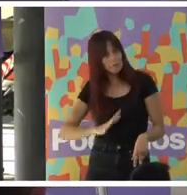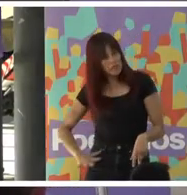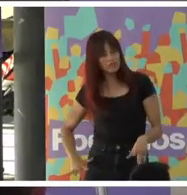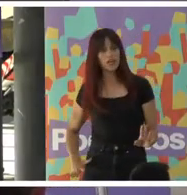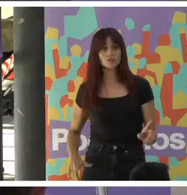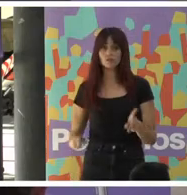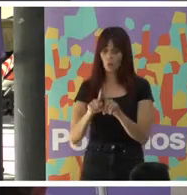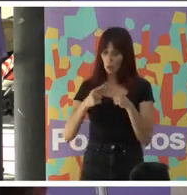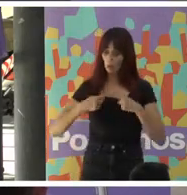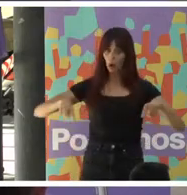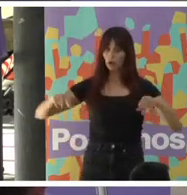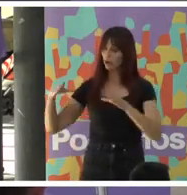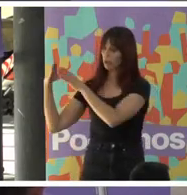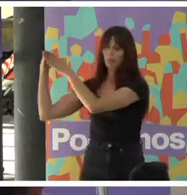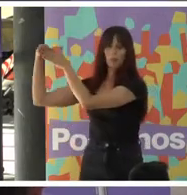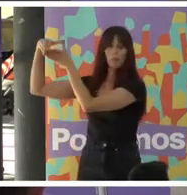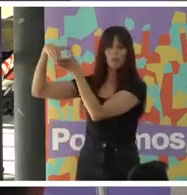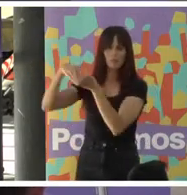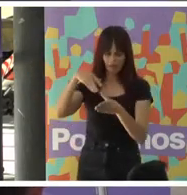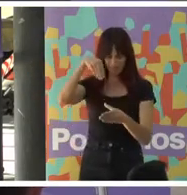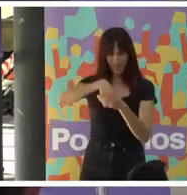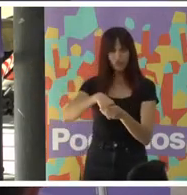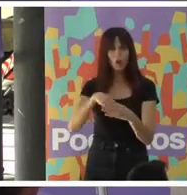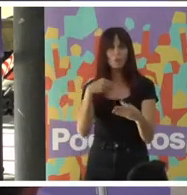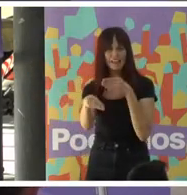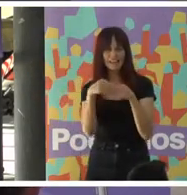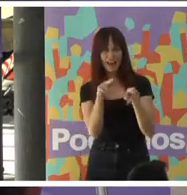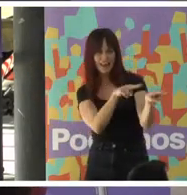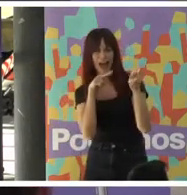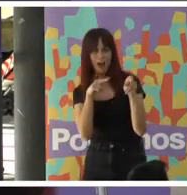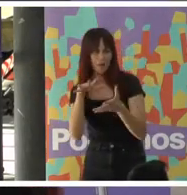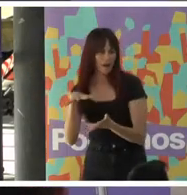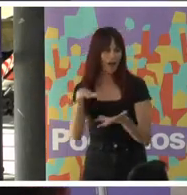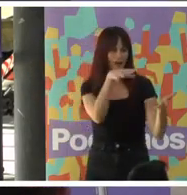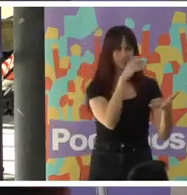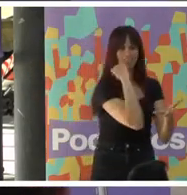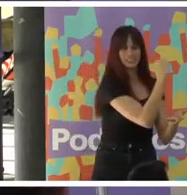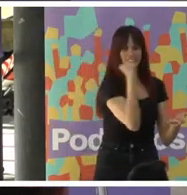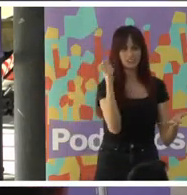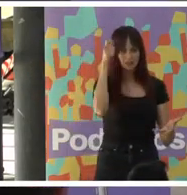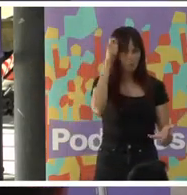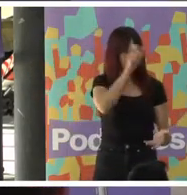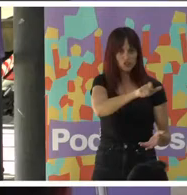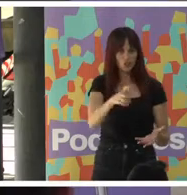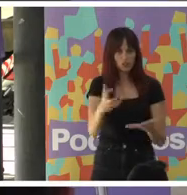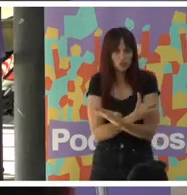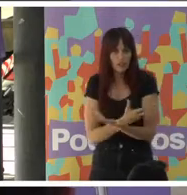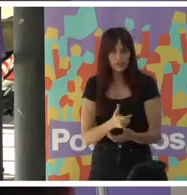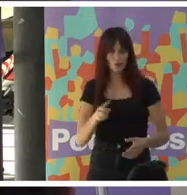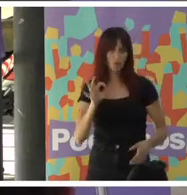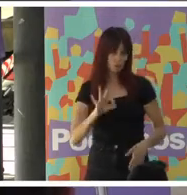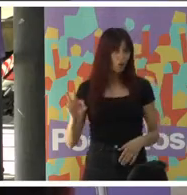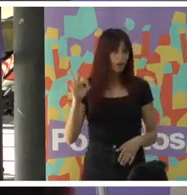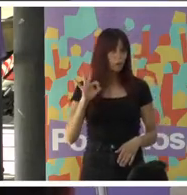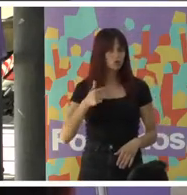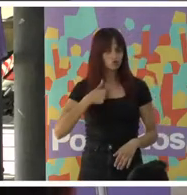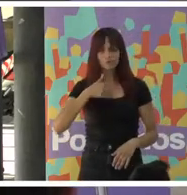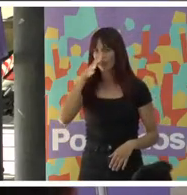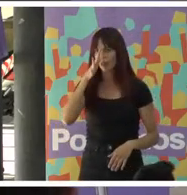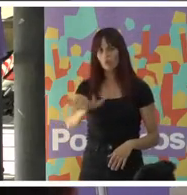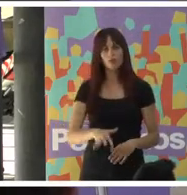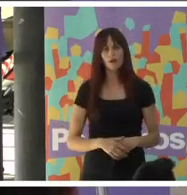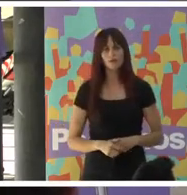sus puertos pasen buques que llevan material letal para exterminar al pueblo palestino. Desde Podemos, desde luego, vamos a